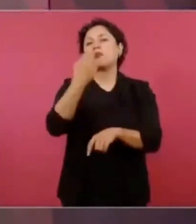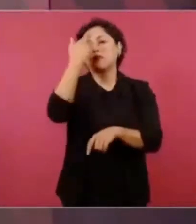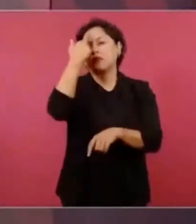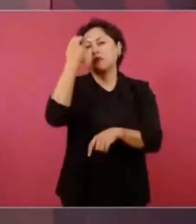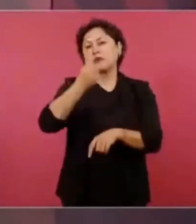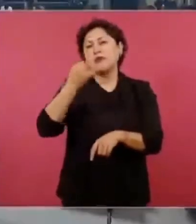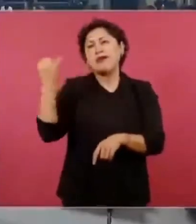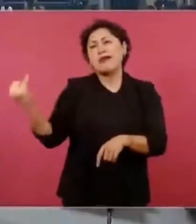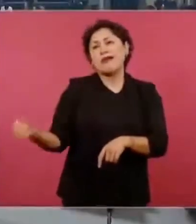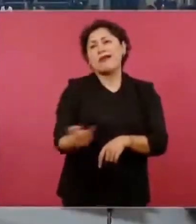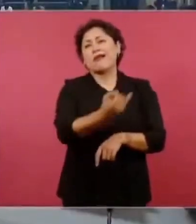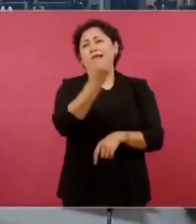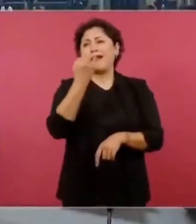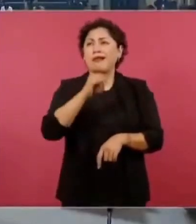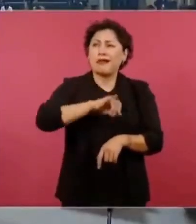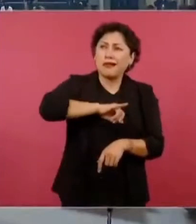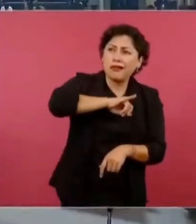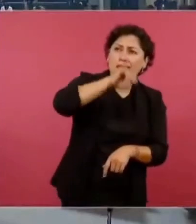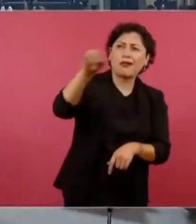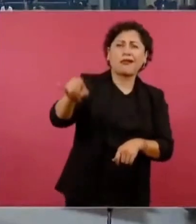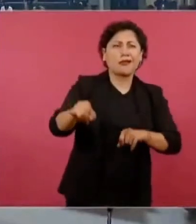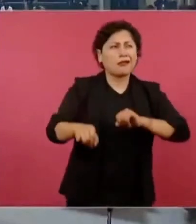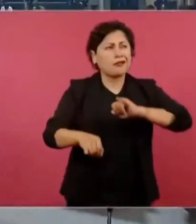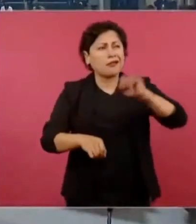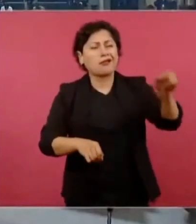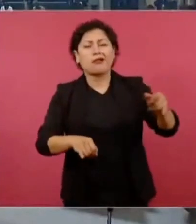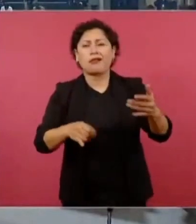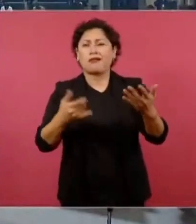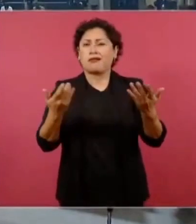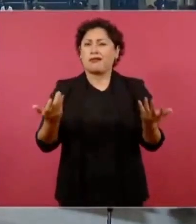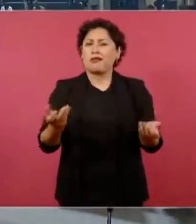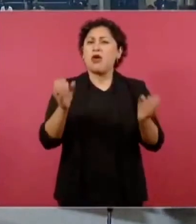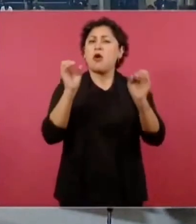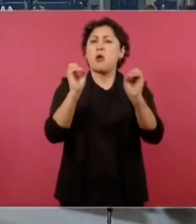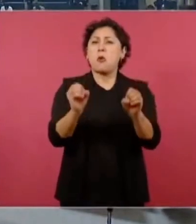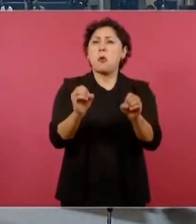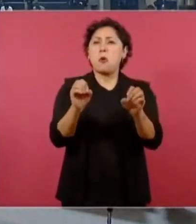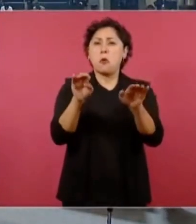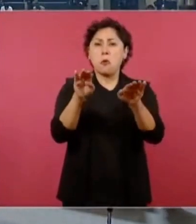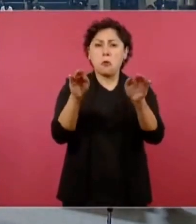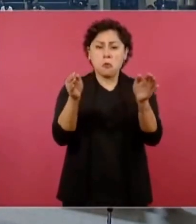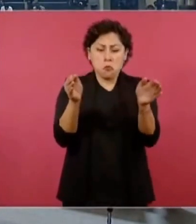muy lejos, sin servicios. Además, construían huevitos